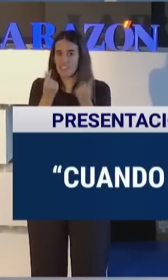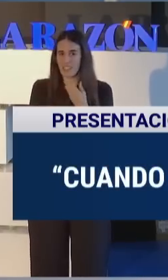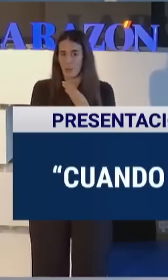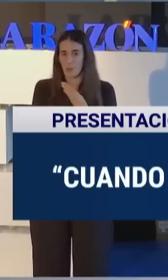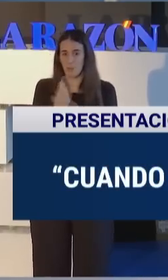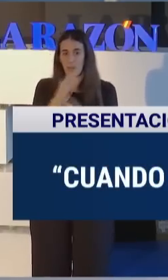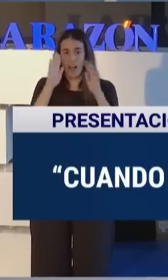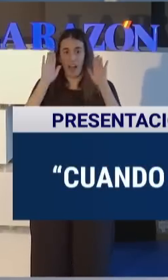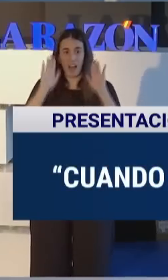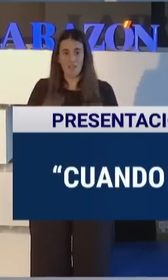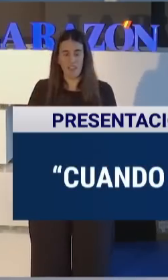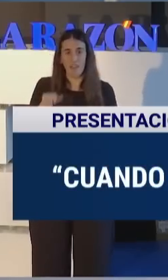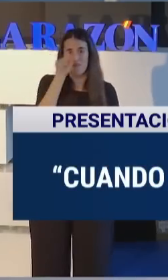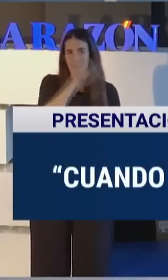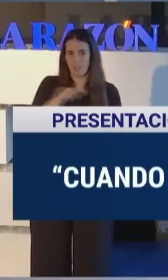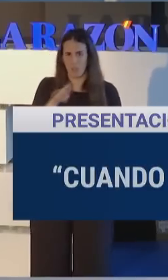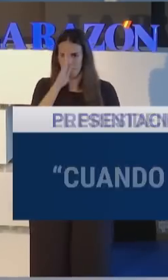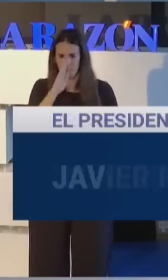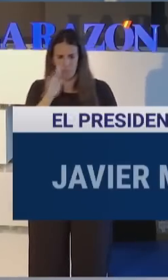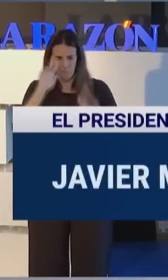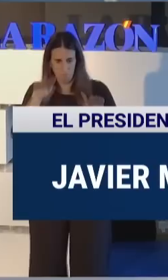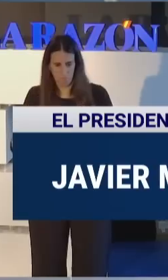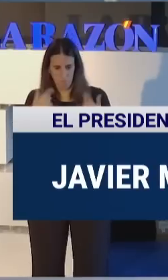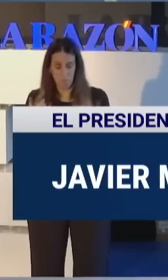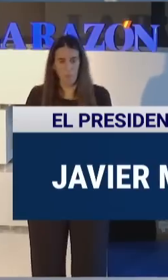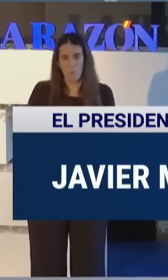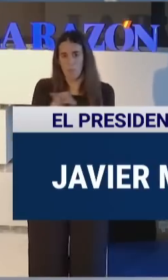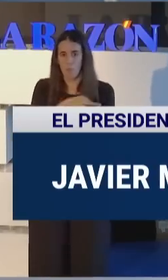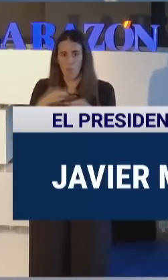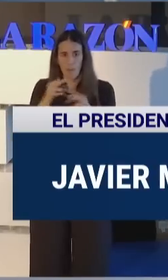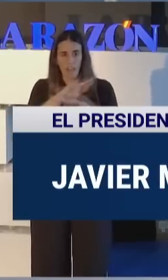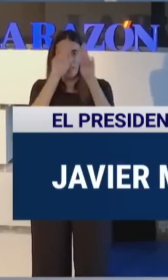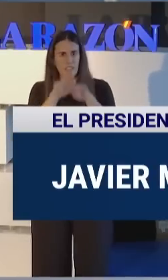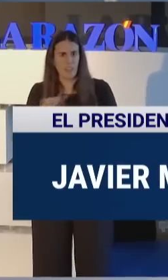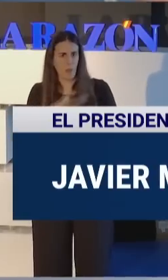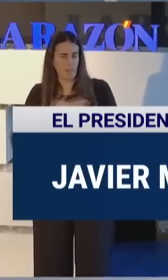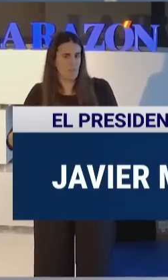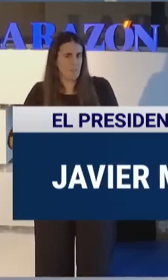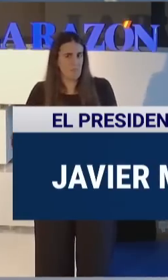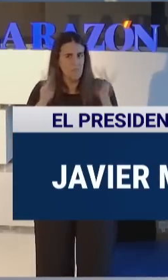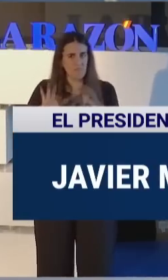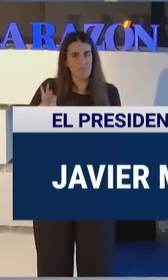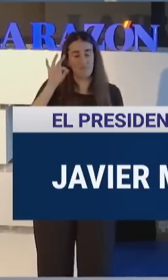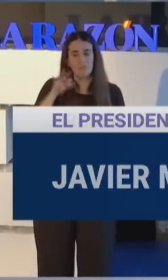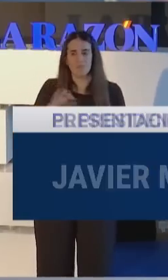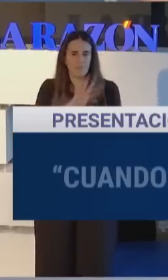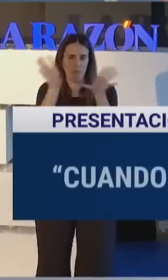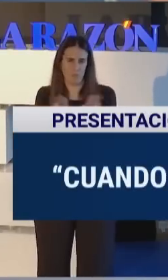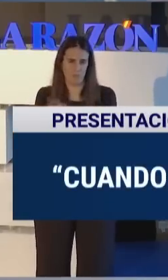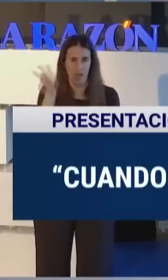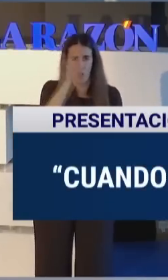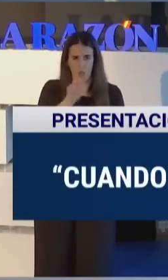y que lo va a traer los individuos como moneda extranjera, la que ustedes quieran, supongamos que fuera dólar, para simplificarlo. Entonces